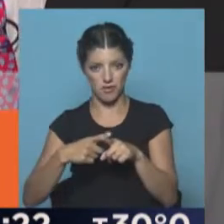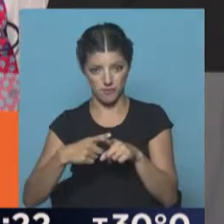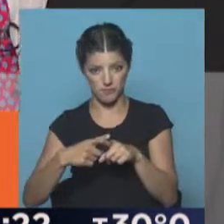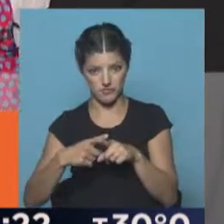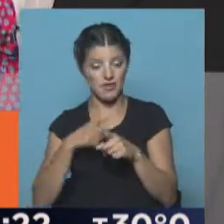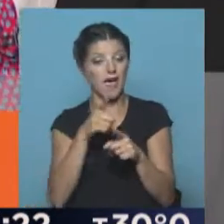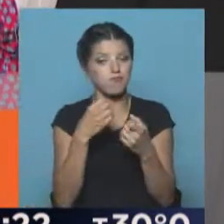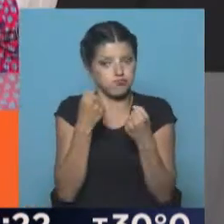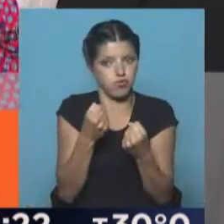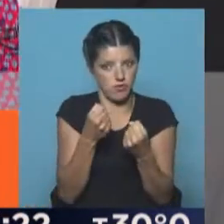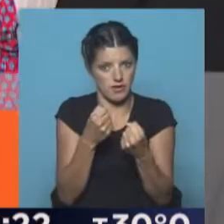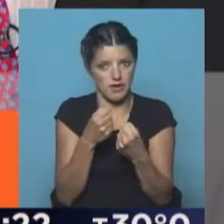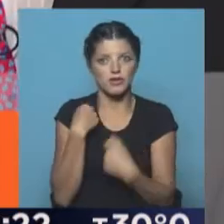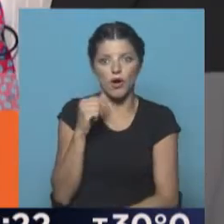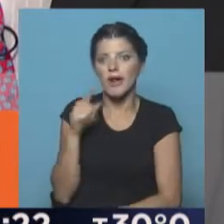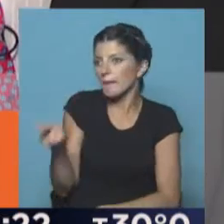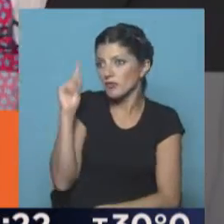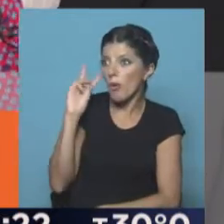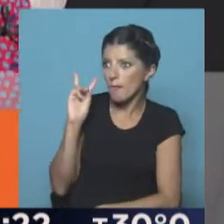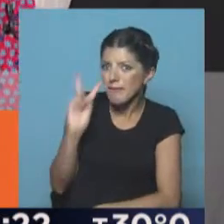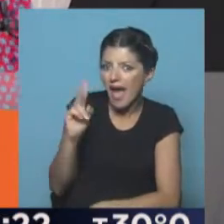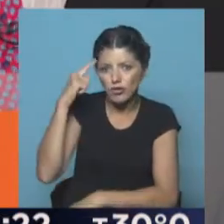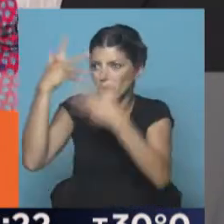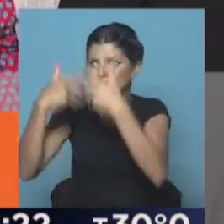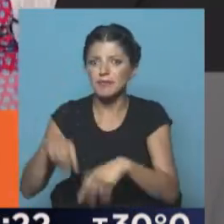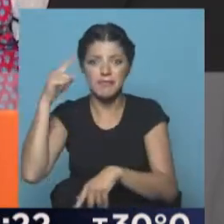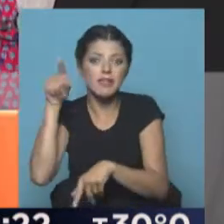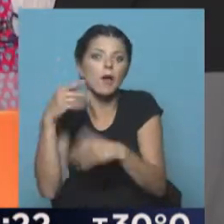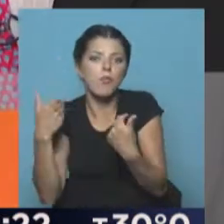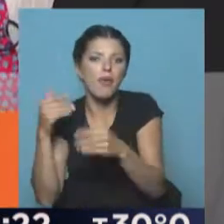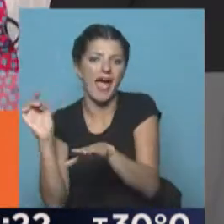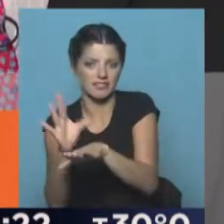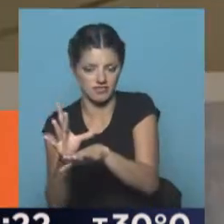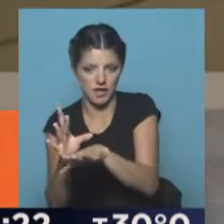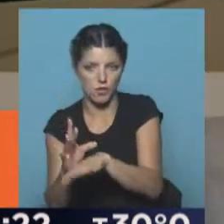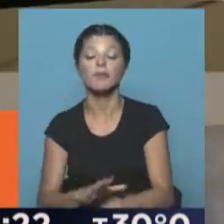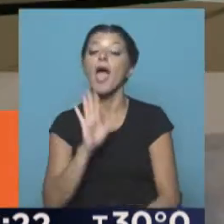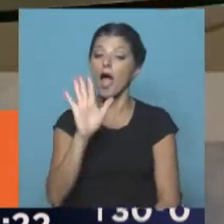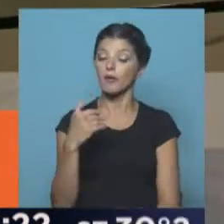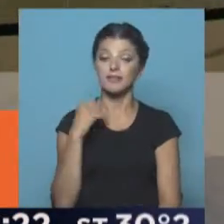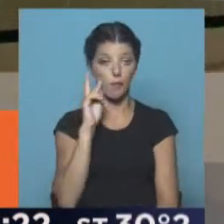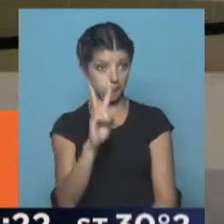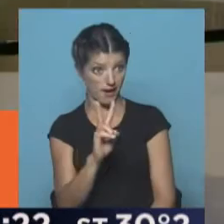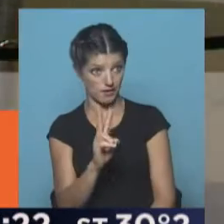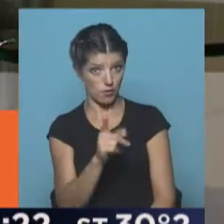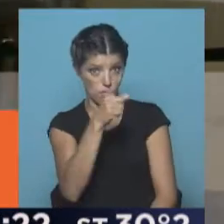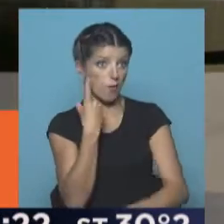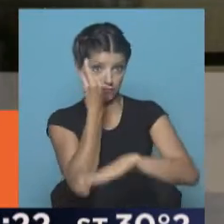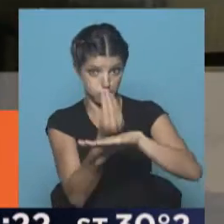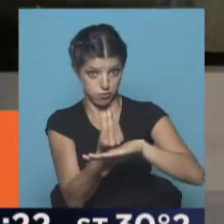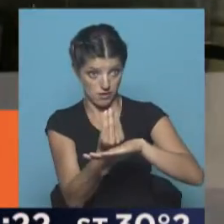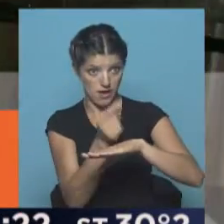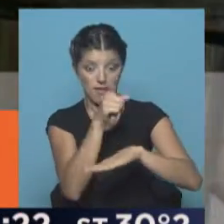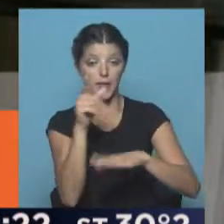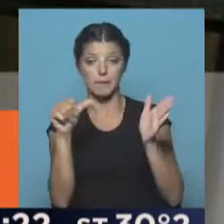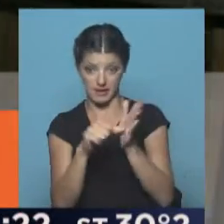fuerte para que lo vean como un potencial terrorista. Pero cuando ven un desempleado, que es uno de ellos, es decir, que tiene pertenencia,